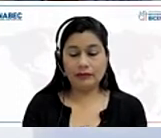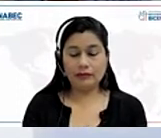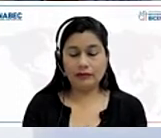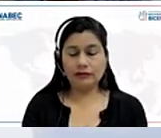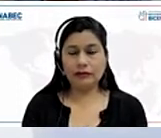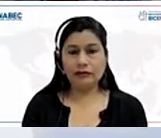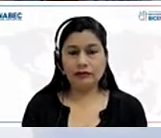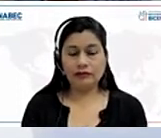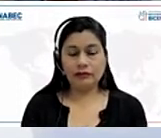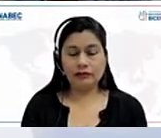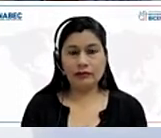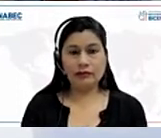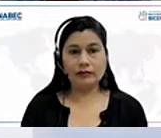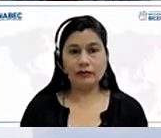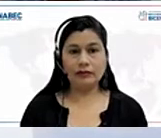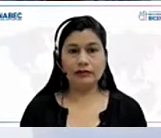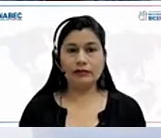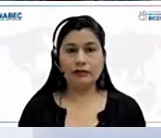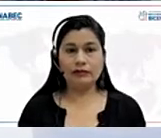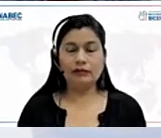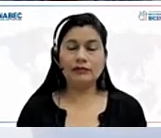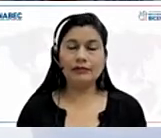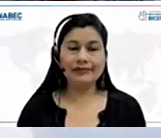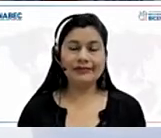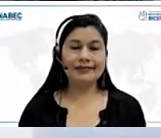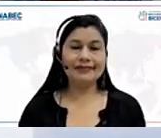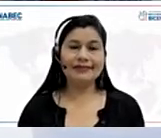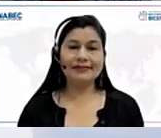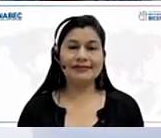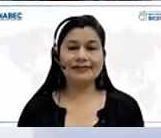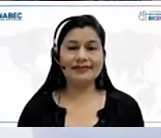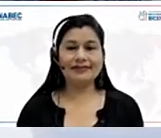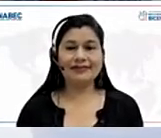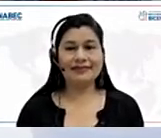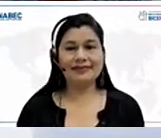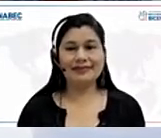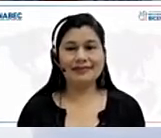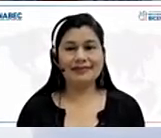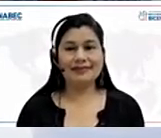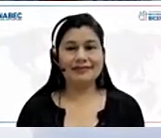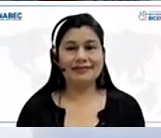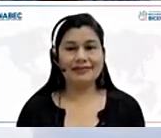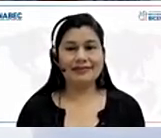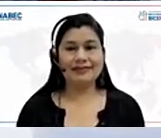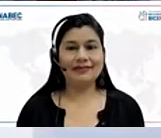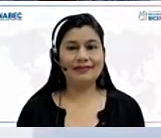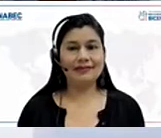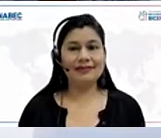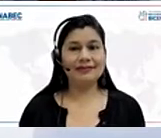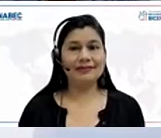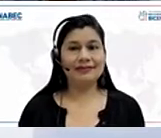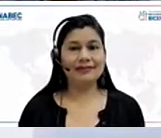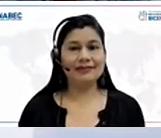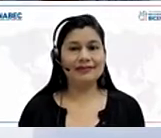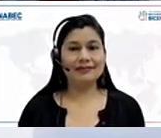interesados en ingeniería mecatrónica o mecánica, o robótica en general, y a veces el tema es demasiado avanzado que no se ve en el Perú,